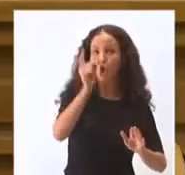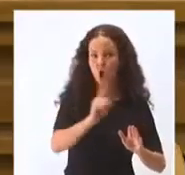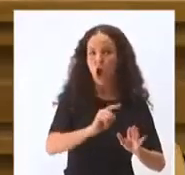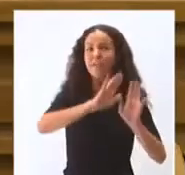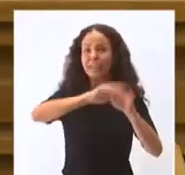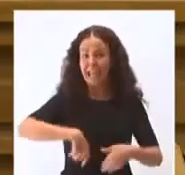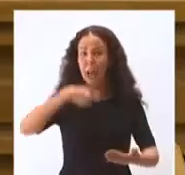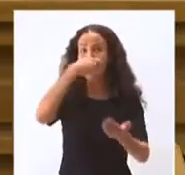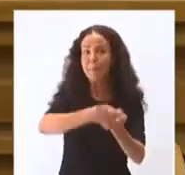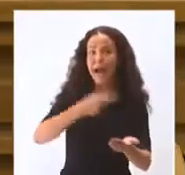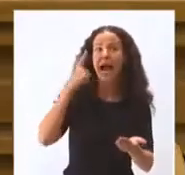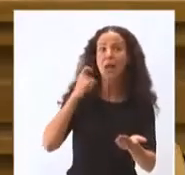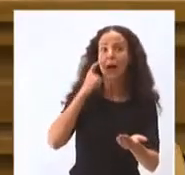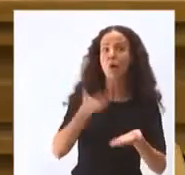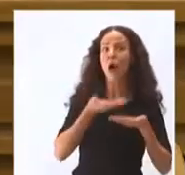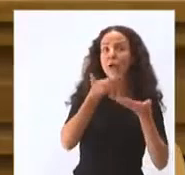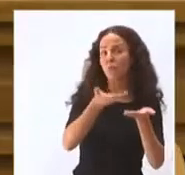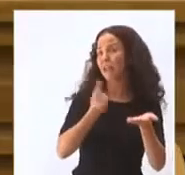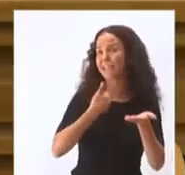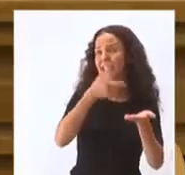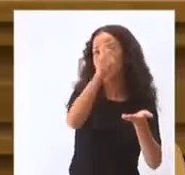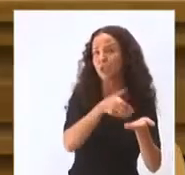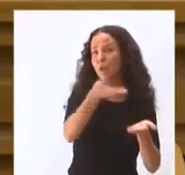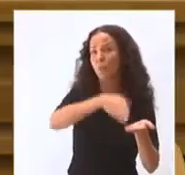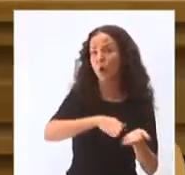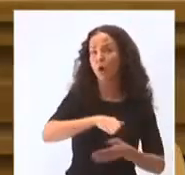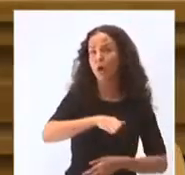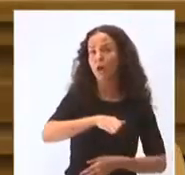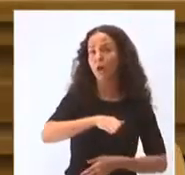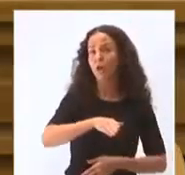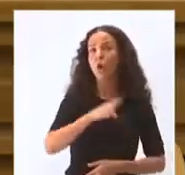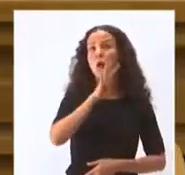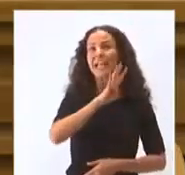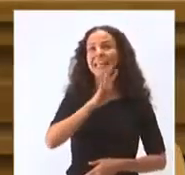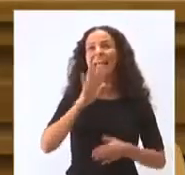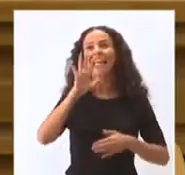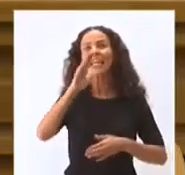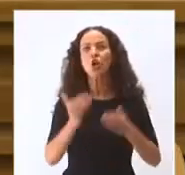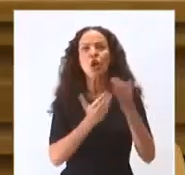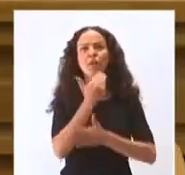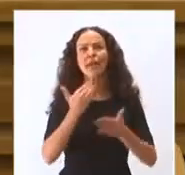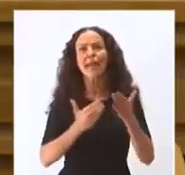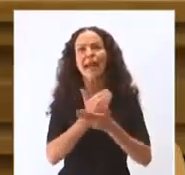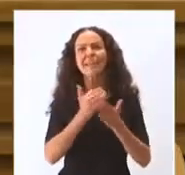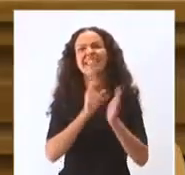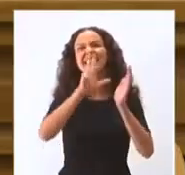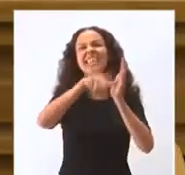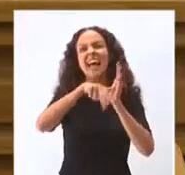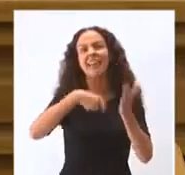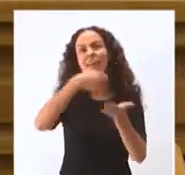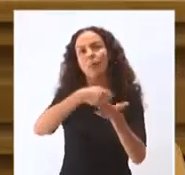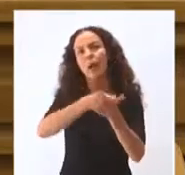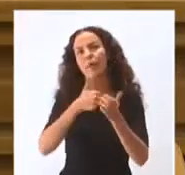banco la ayuda cuando ya no estaban en este mundo llegó a haber más de 45 días de retraso de media en pagos a la dependencia muy triste